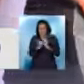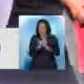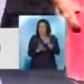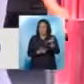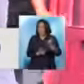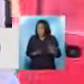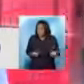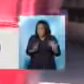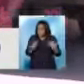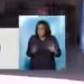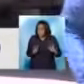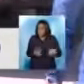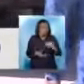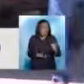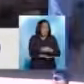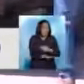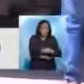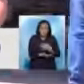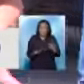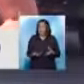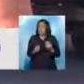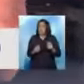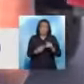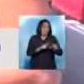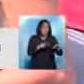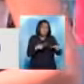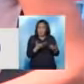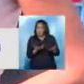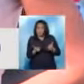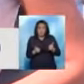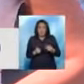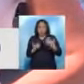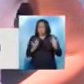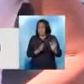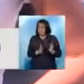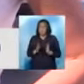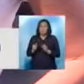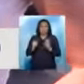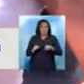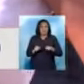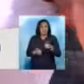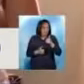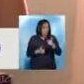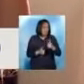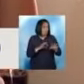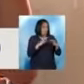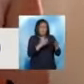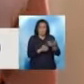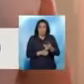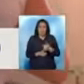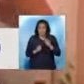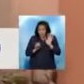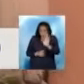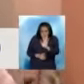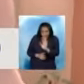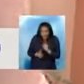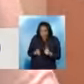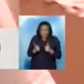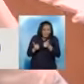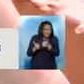¿Cómo está? Bueno, ya está la música, ya está. ¿Cómo está el ambiente? Bien, se está conociendo muy bien. Gracias, está aquí con mi familia. ¿Cómo está?